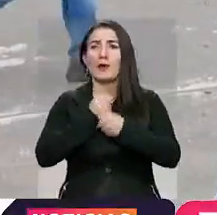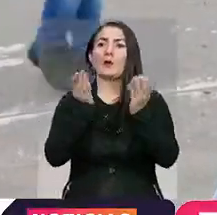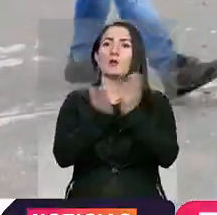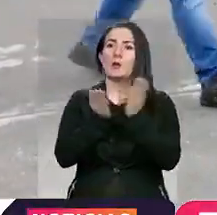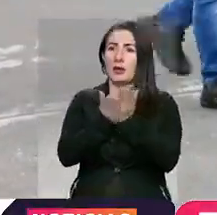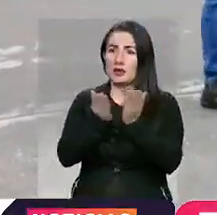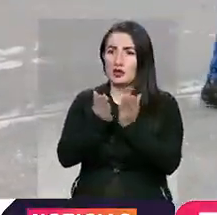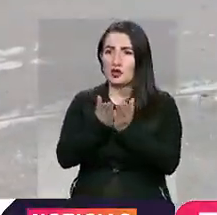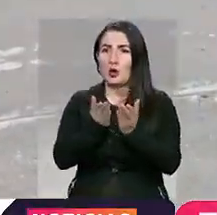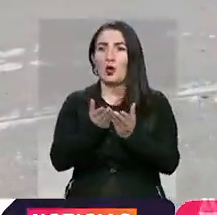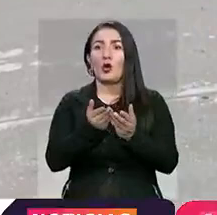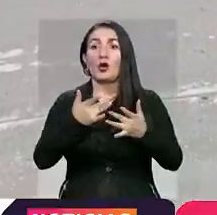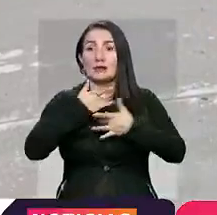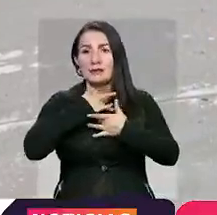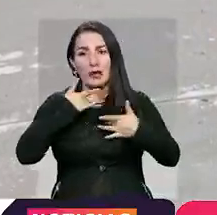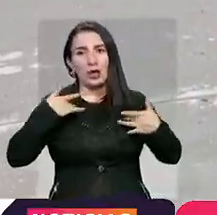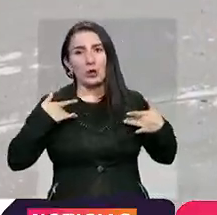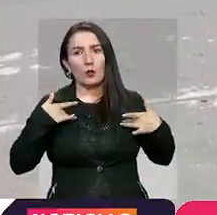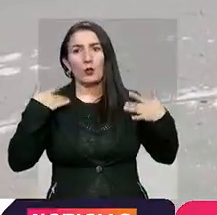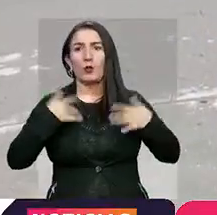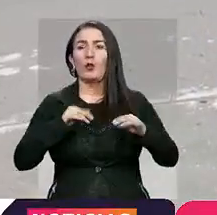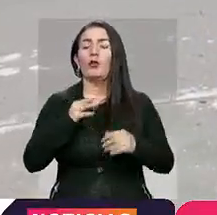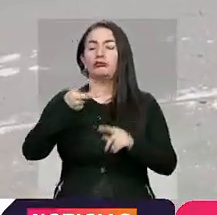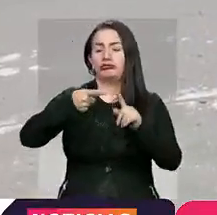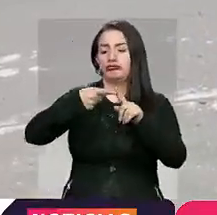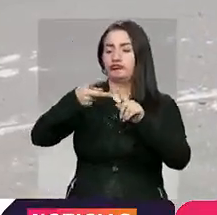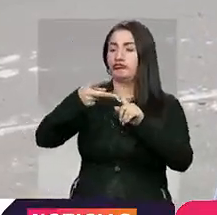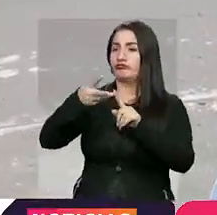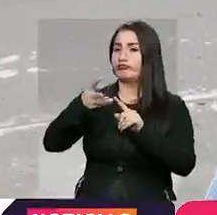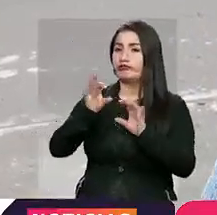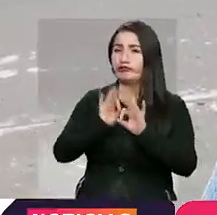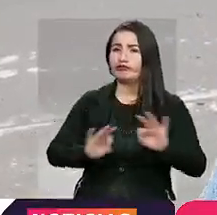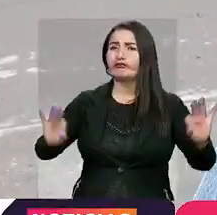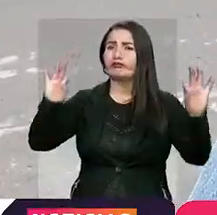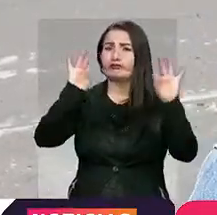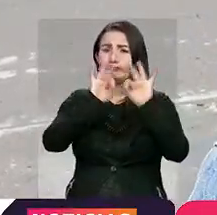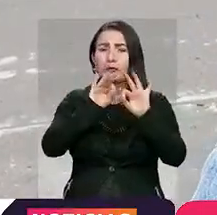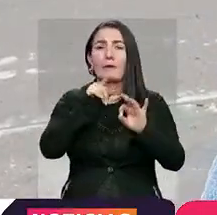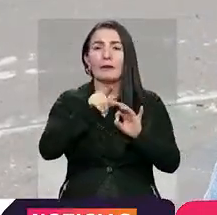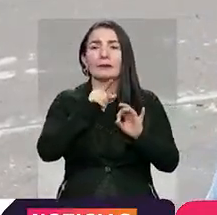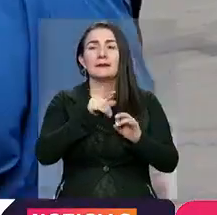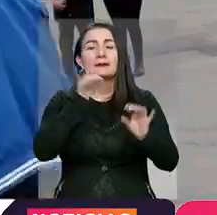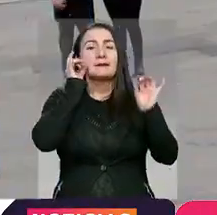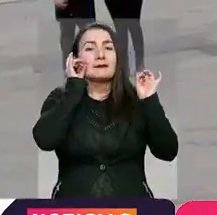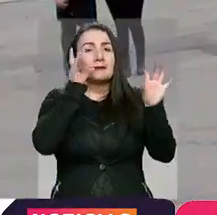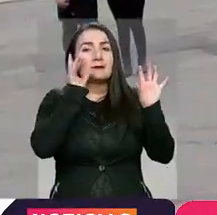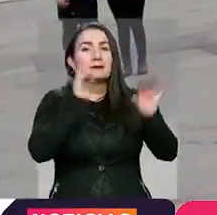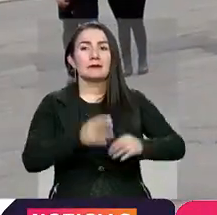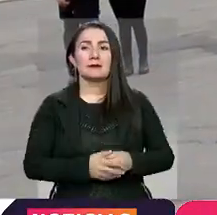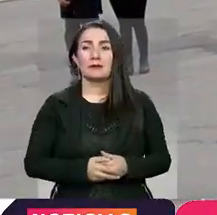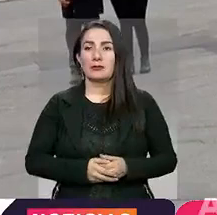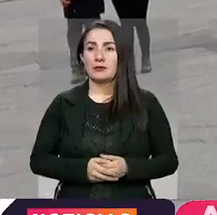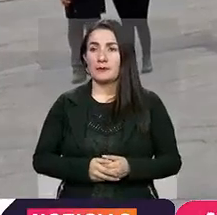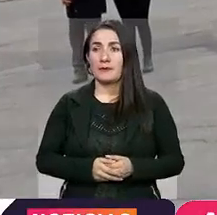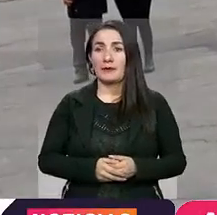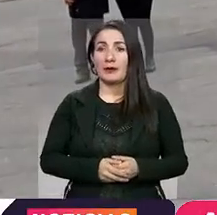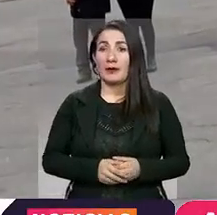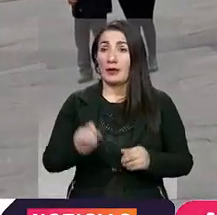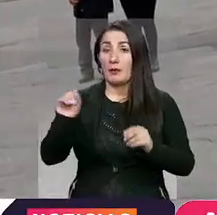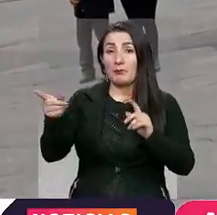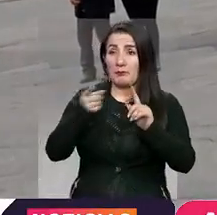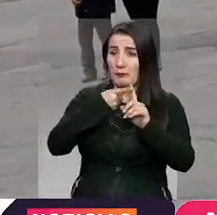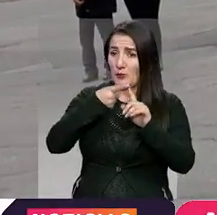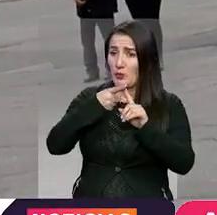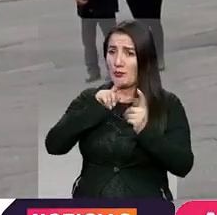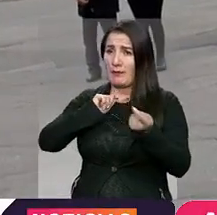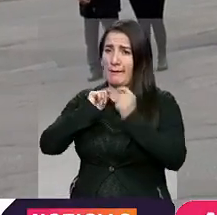educación y la salud. Son tres factores súper importantes y que están en bastante crisis. Primero, pues